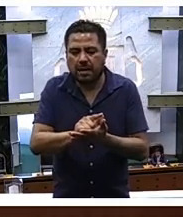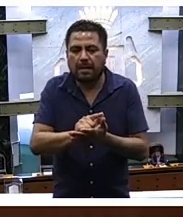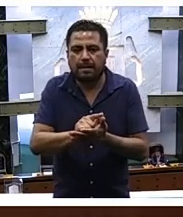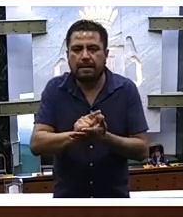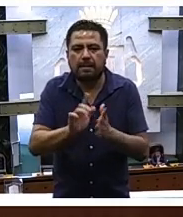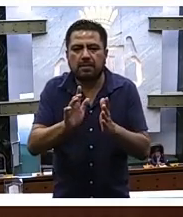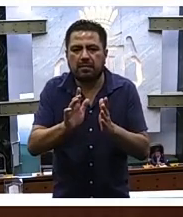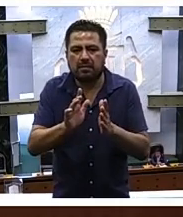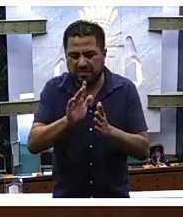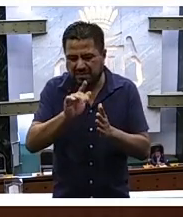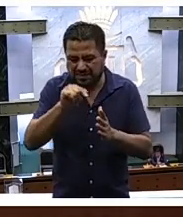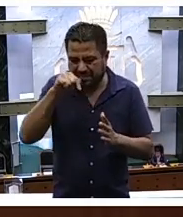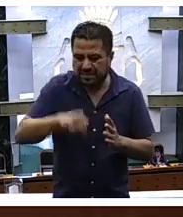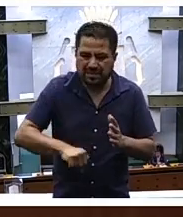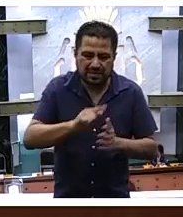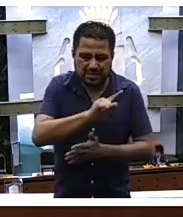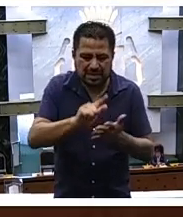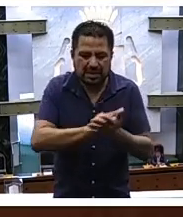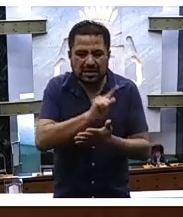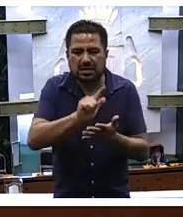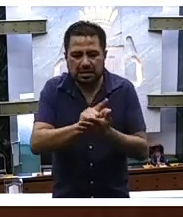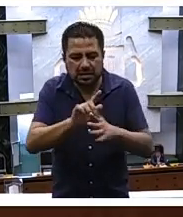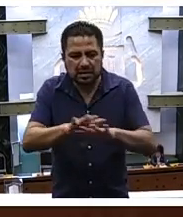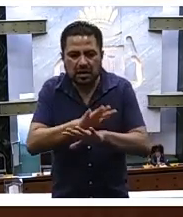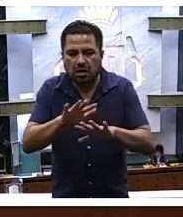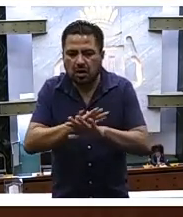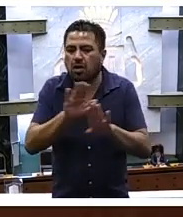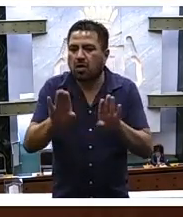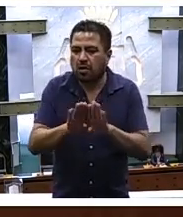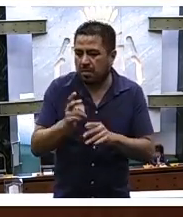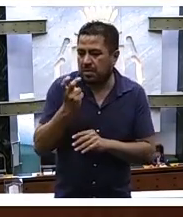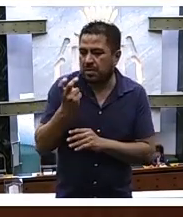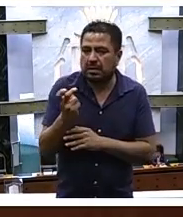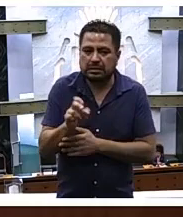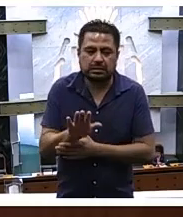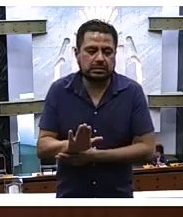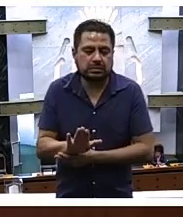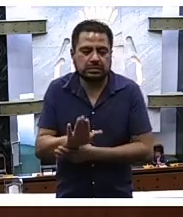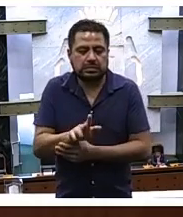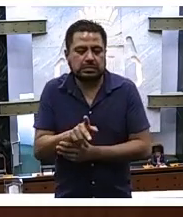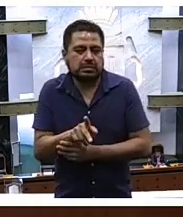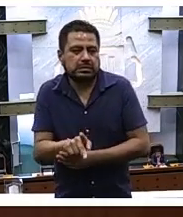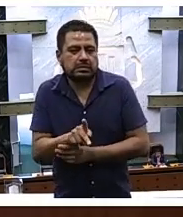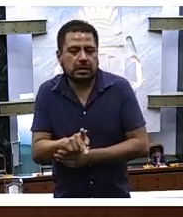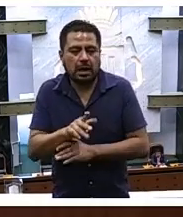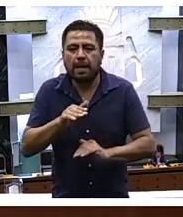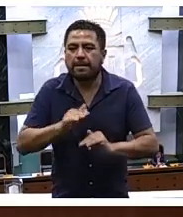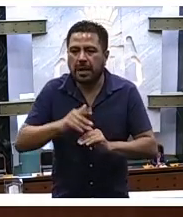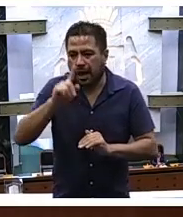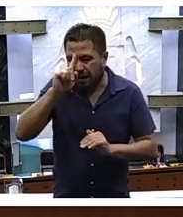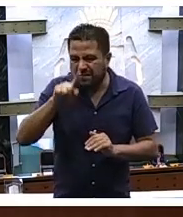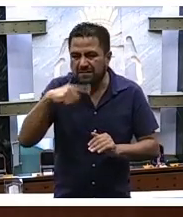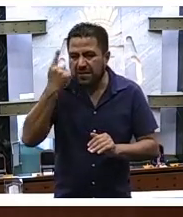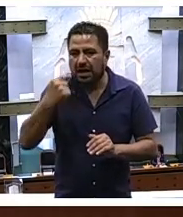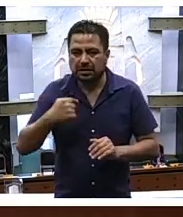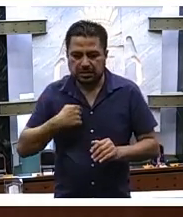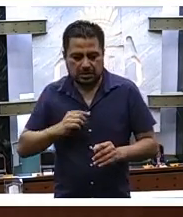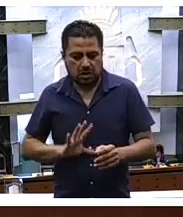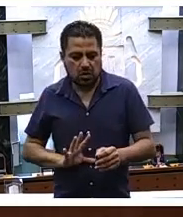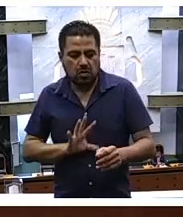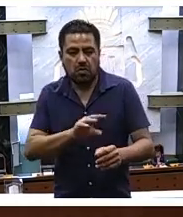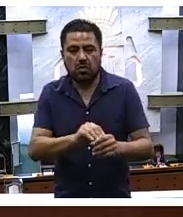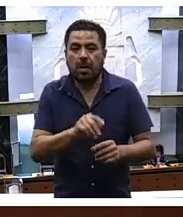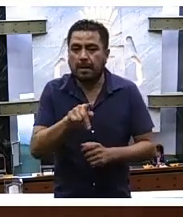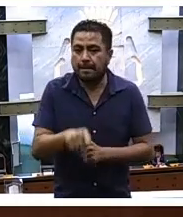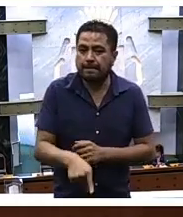precisando que legislativamente se reforman leyes como esta, que pareciera que hace más fácil nuestra inclusión, pero a